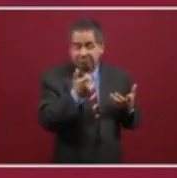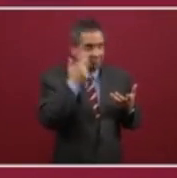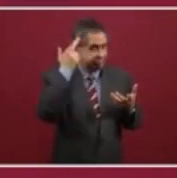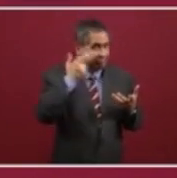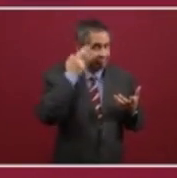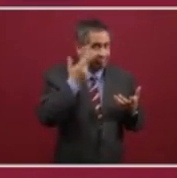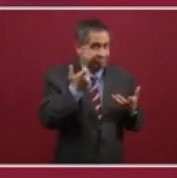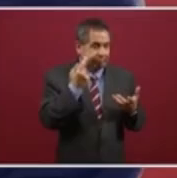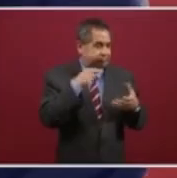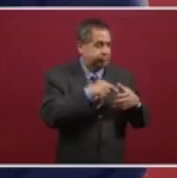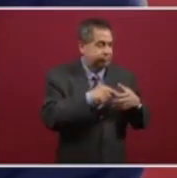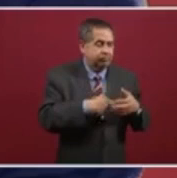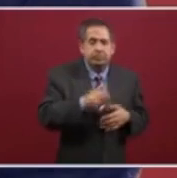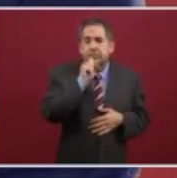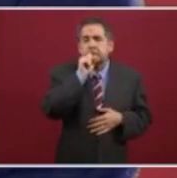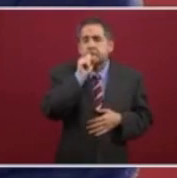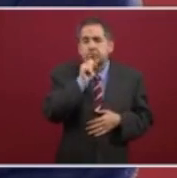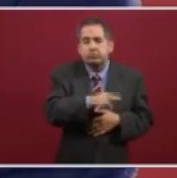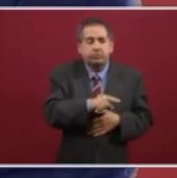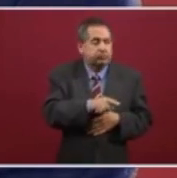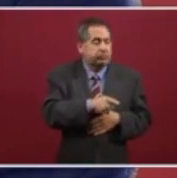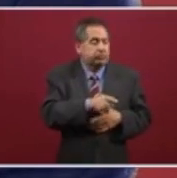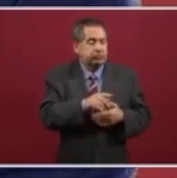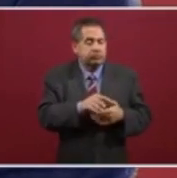los mismos defendiendo